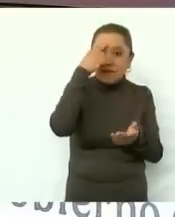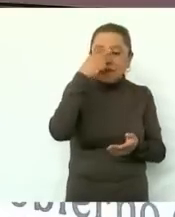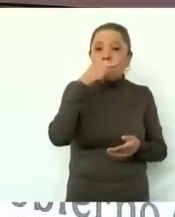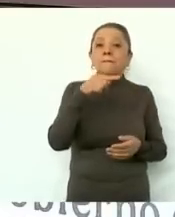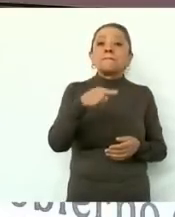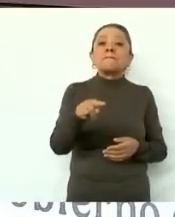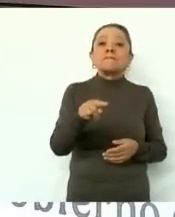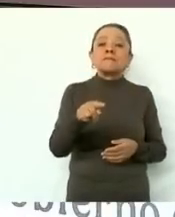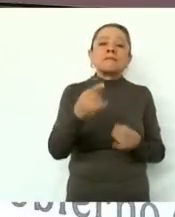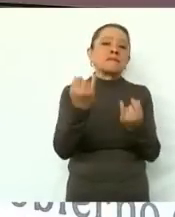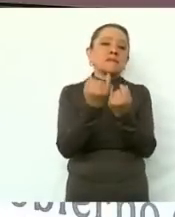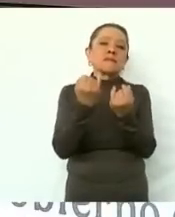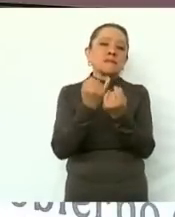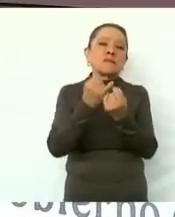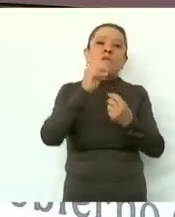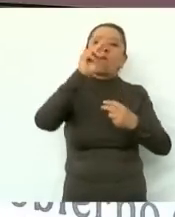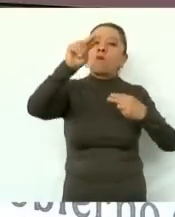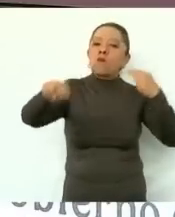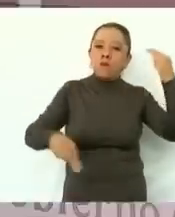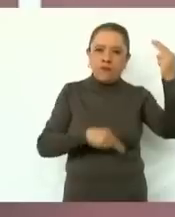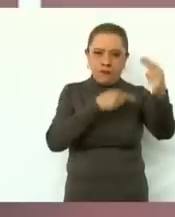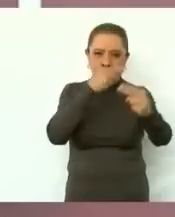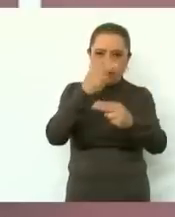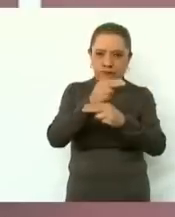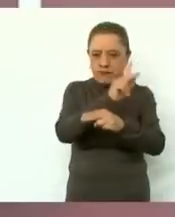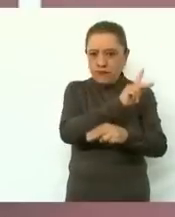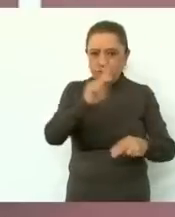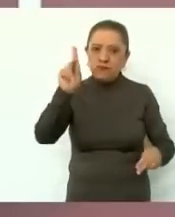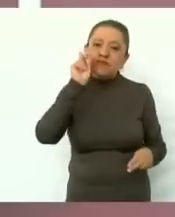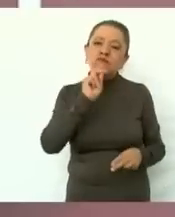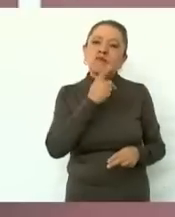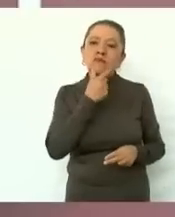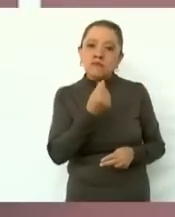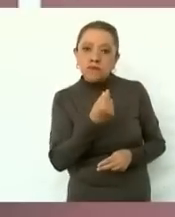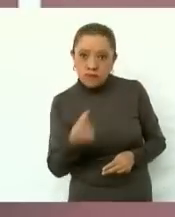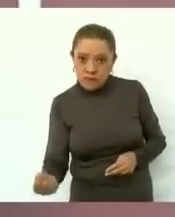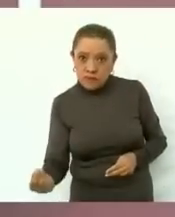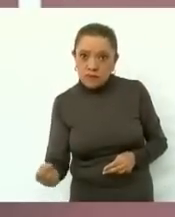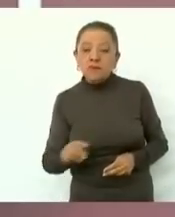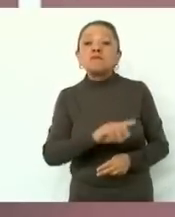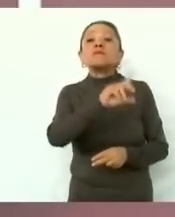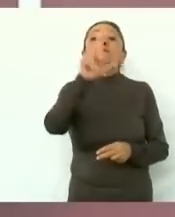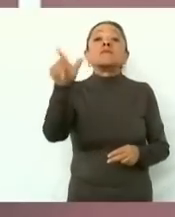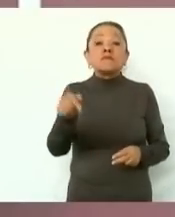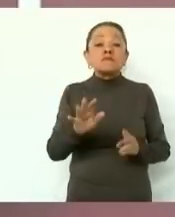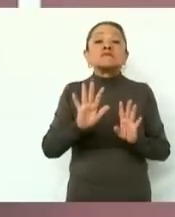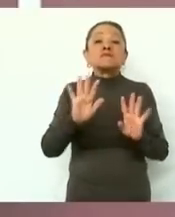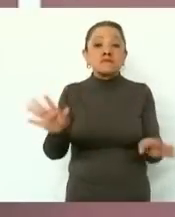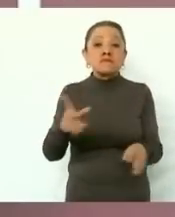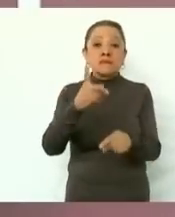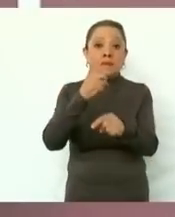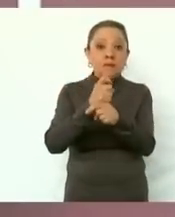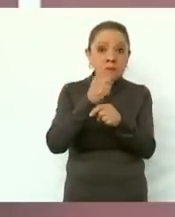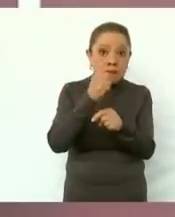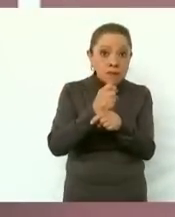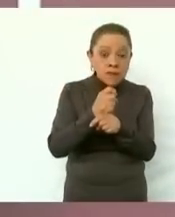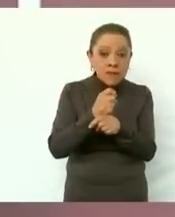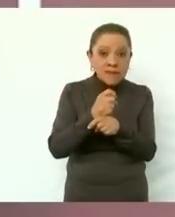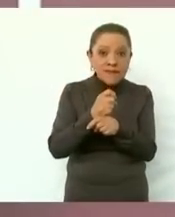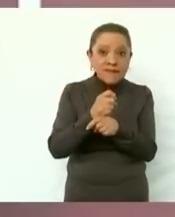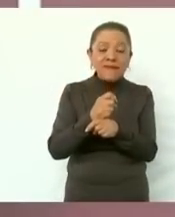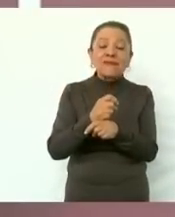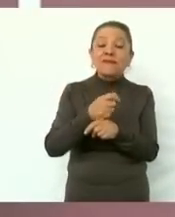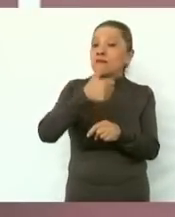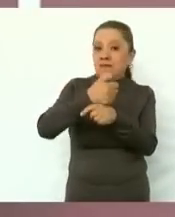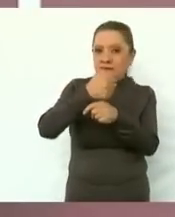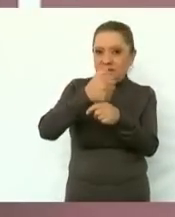sea universal a todas y todos los niños. Y después nos vamos a ir a primaria y luego a preescolar. Ese es el